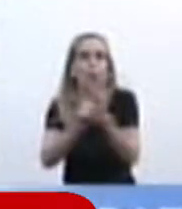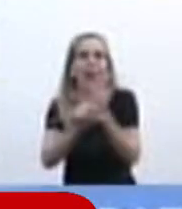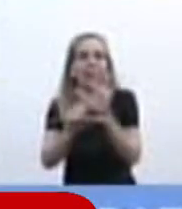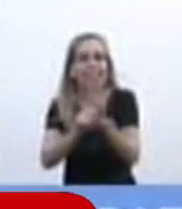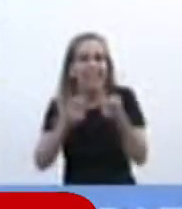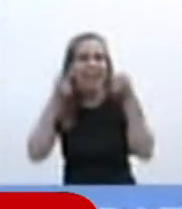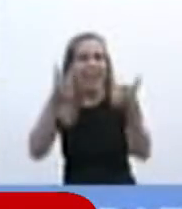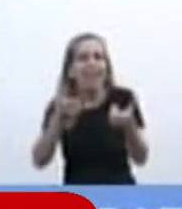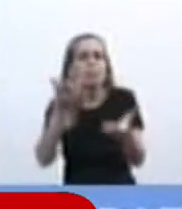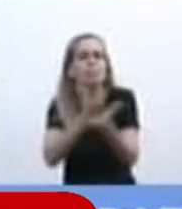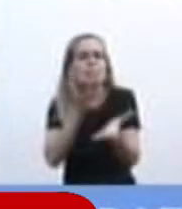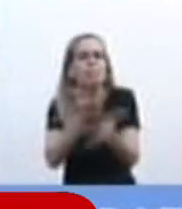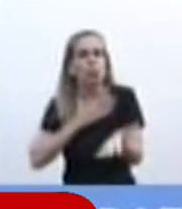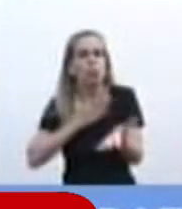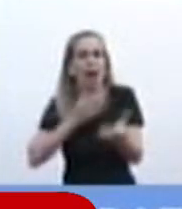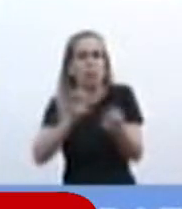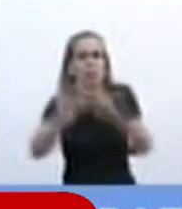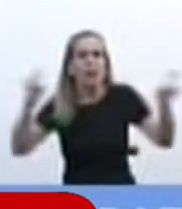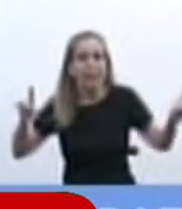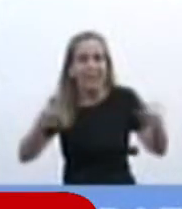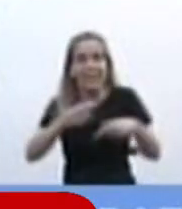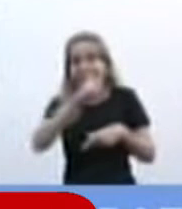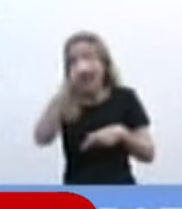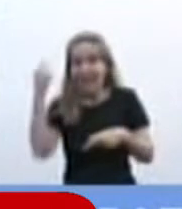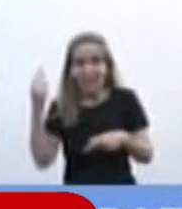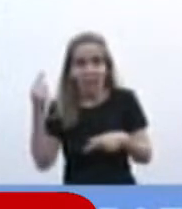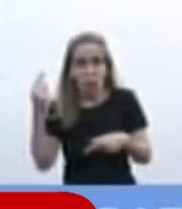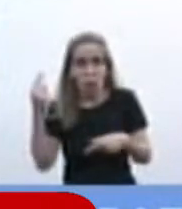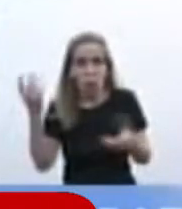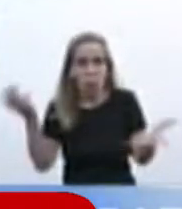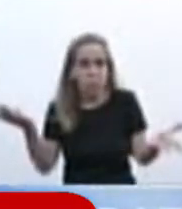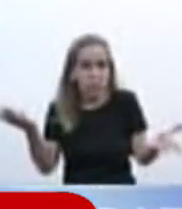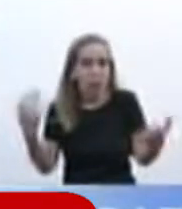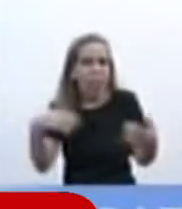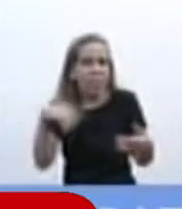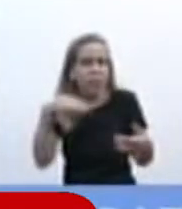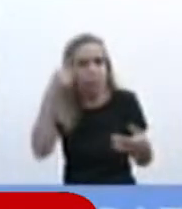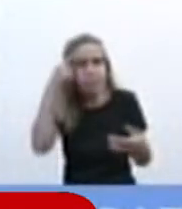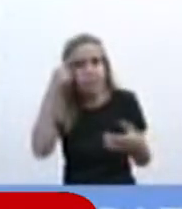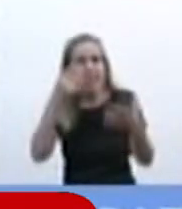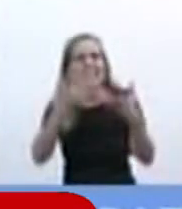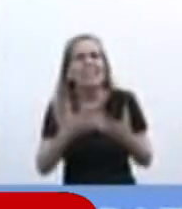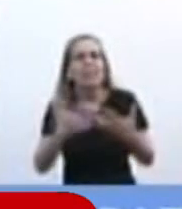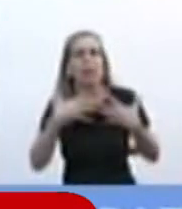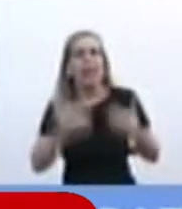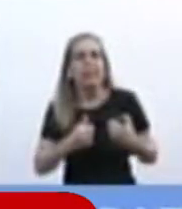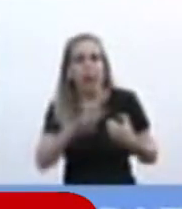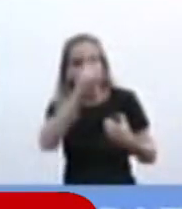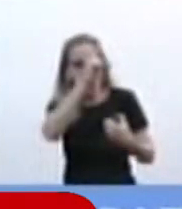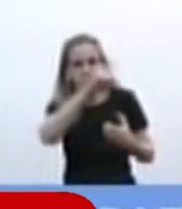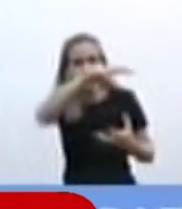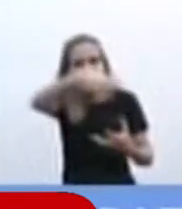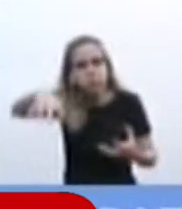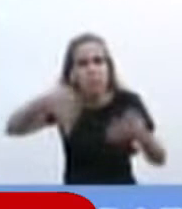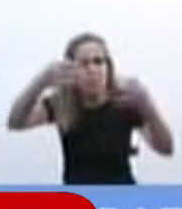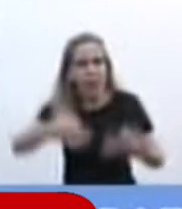el acceso a los derechos humanos, donde el Estado tenga un sistema de salud que proteja a las